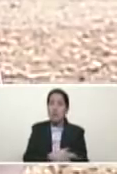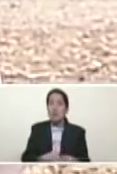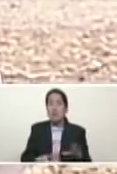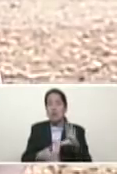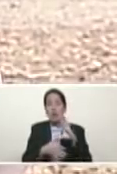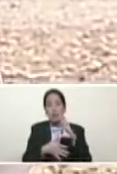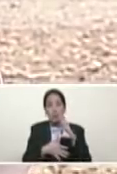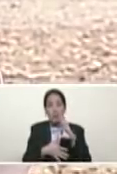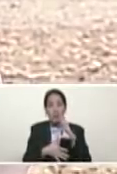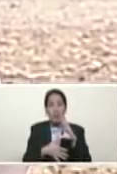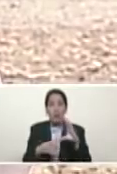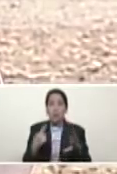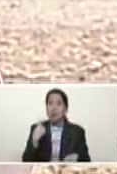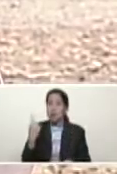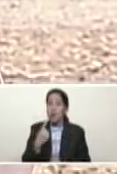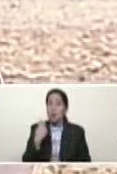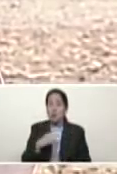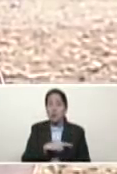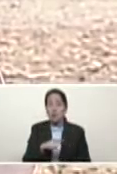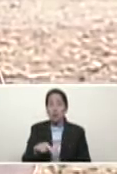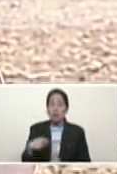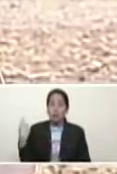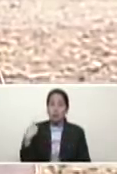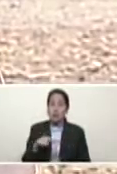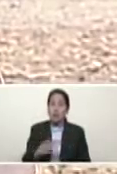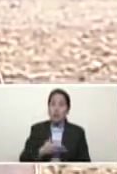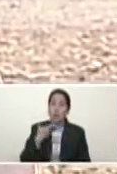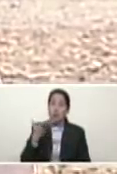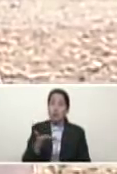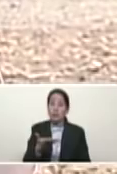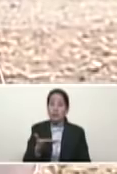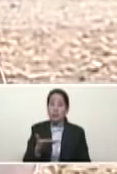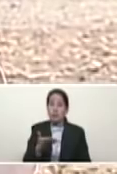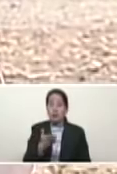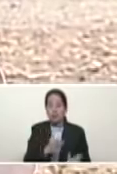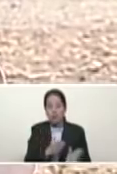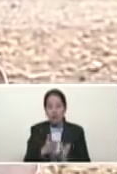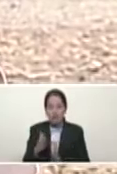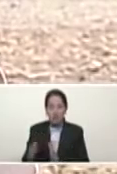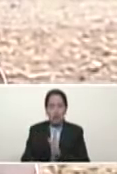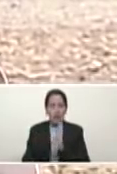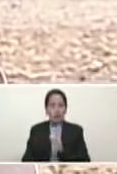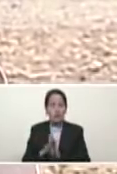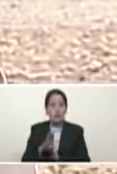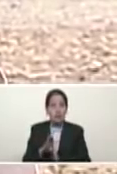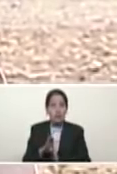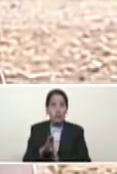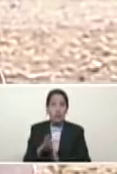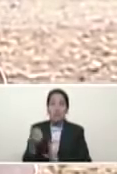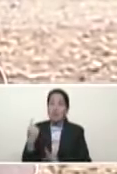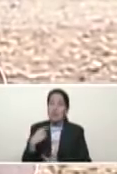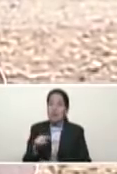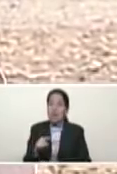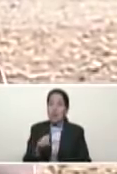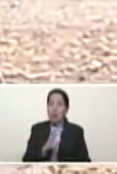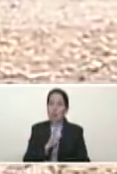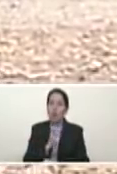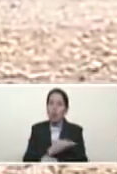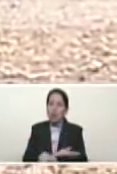Solo nosotros tenemos esas posibilidades porque podemos planificar el crecimiento, porque tenemos el poder